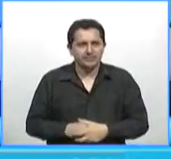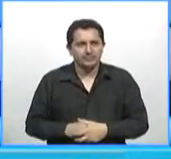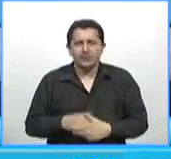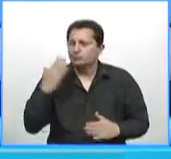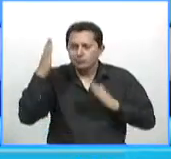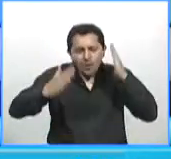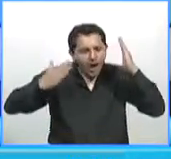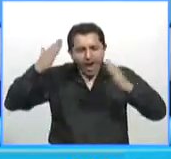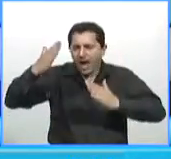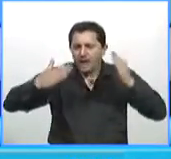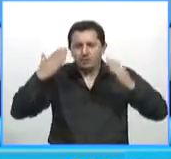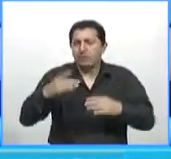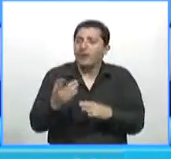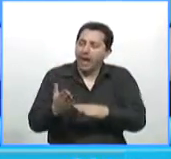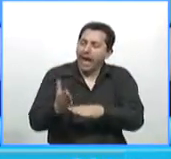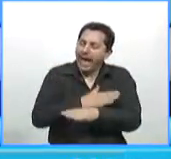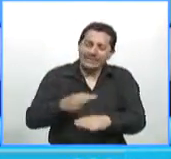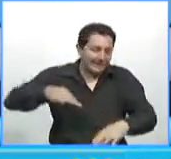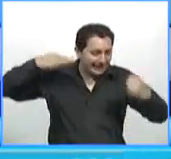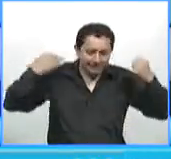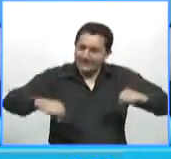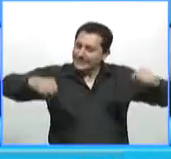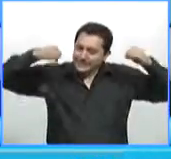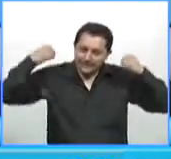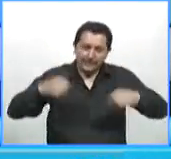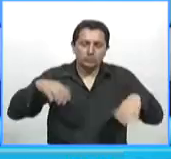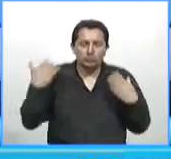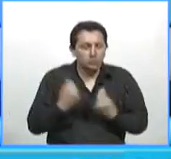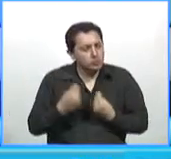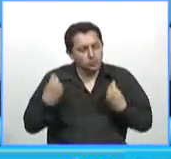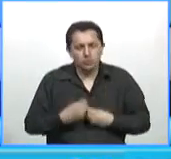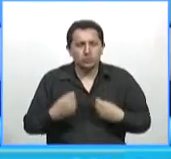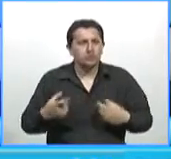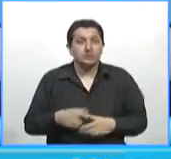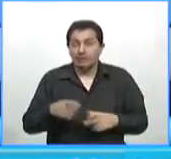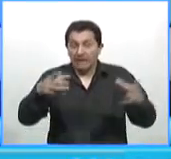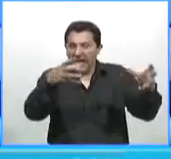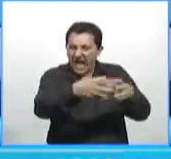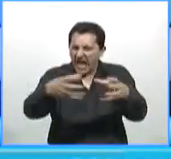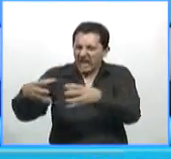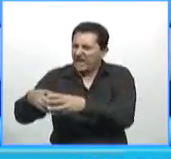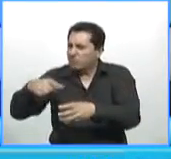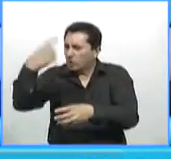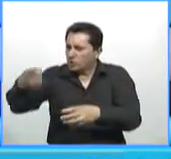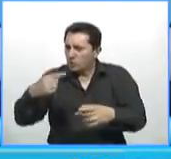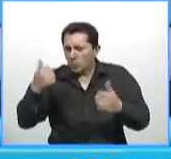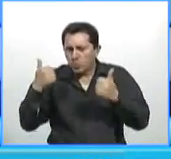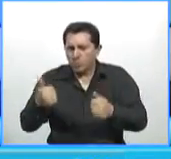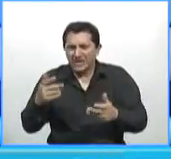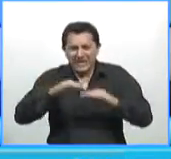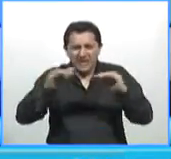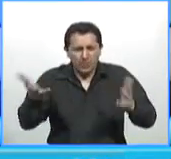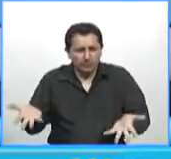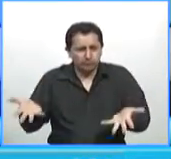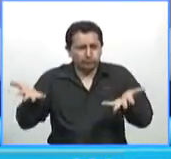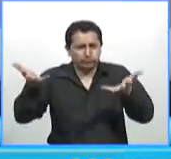Claramente, como te dije antes, tenemos que entrenar muchísimo. Muchísimo. Los equipos están muy bien, subieron muchísimo el nivel